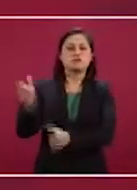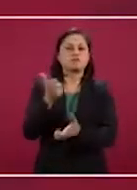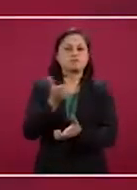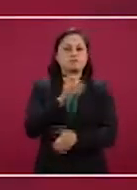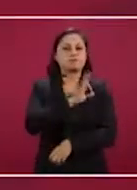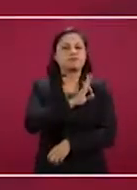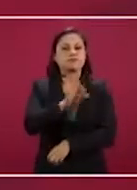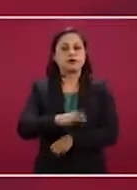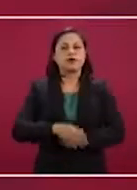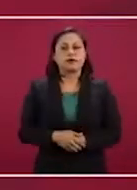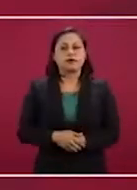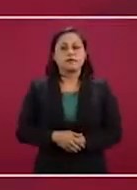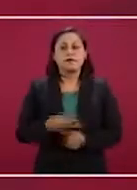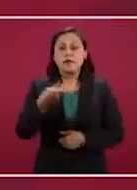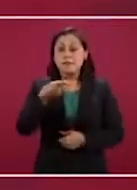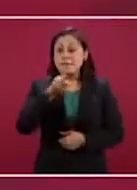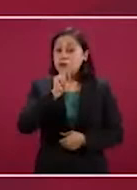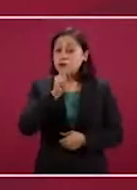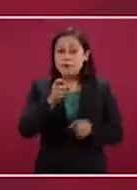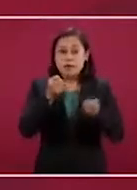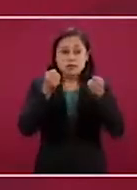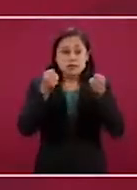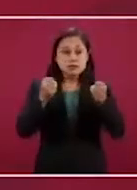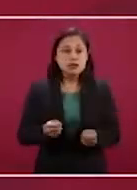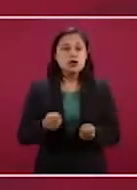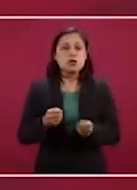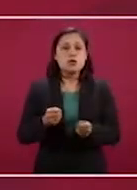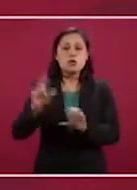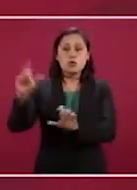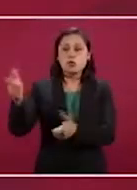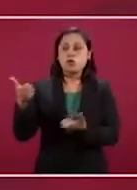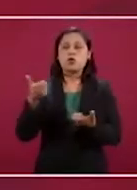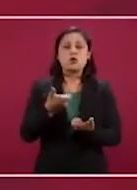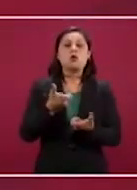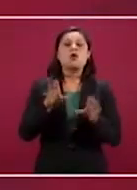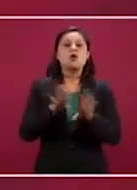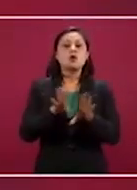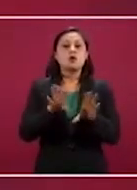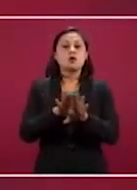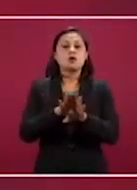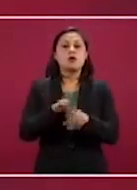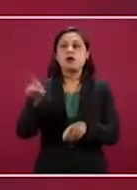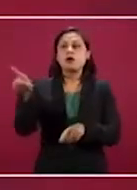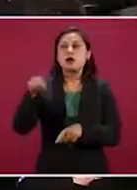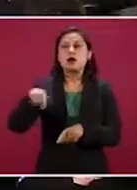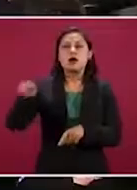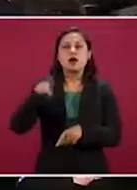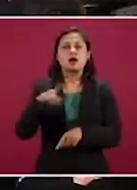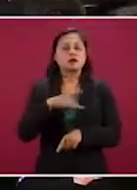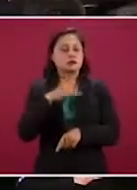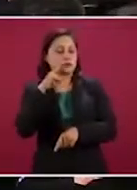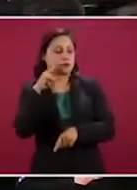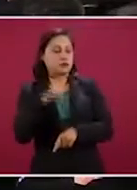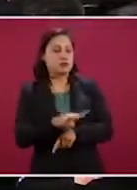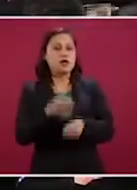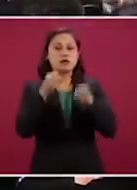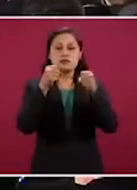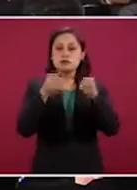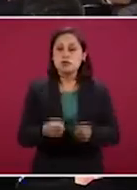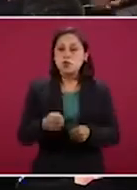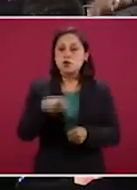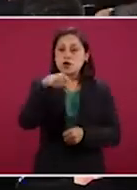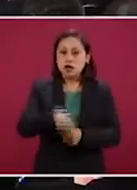para asegurar las inversiones se requiere de un Estado de Derecho que dé certeza a los inversionistas nacionales